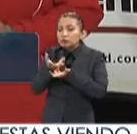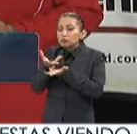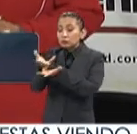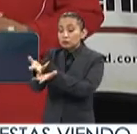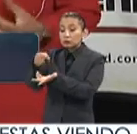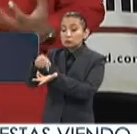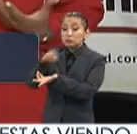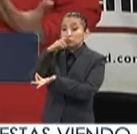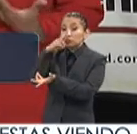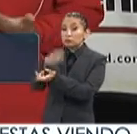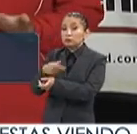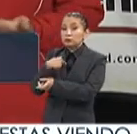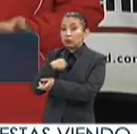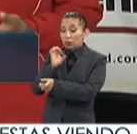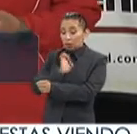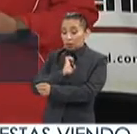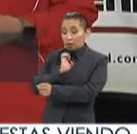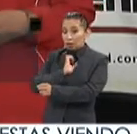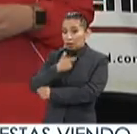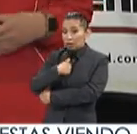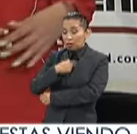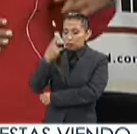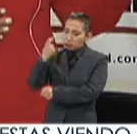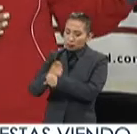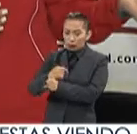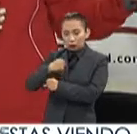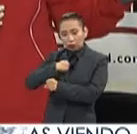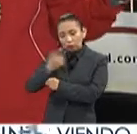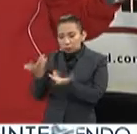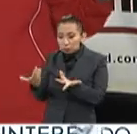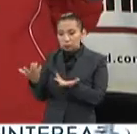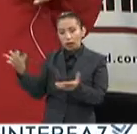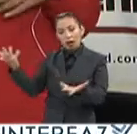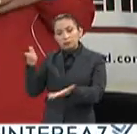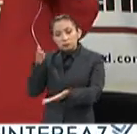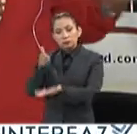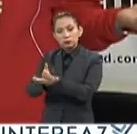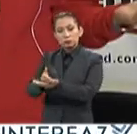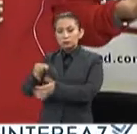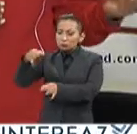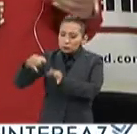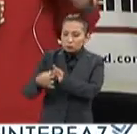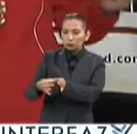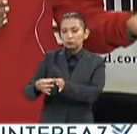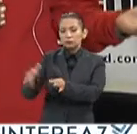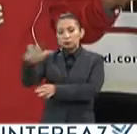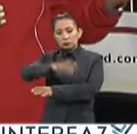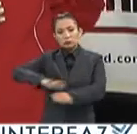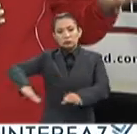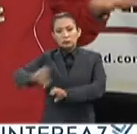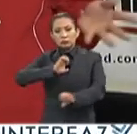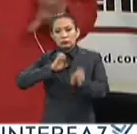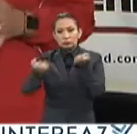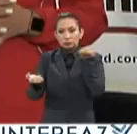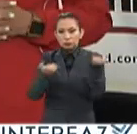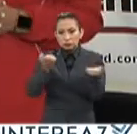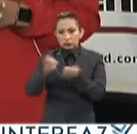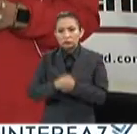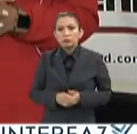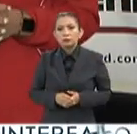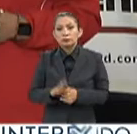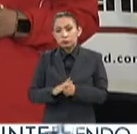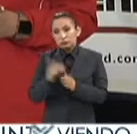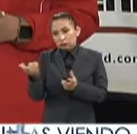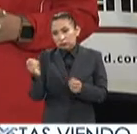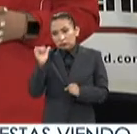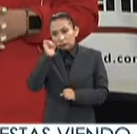porque siempre como entrenador debes ser el primero que está en llegar en el área de tu entrenamiento,